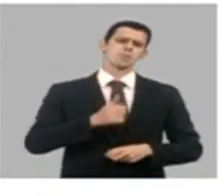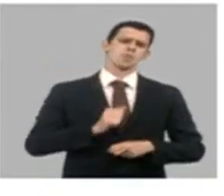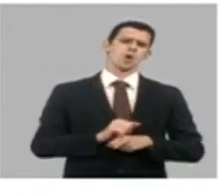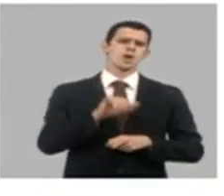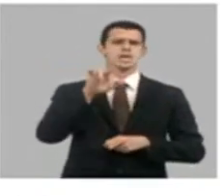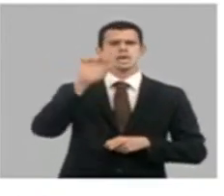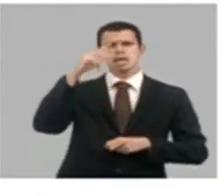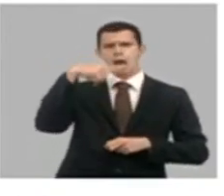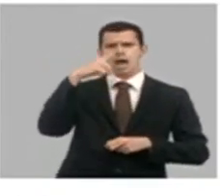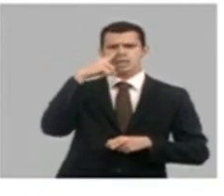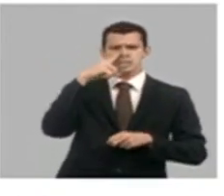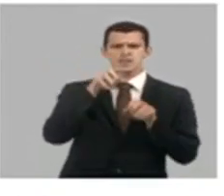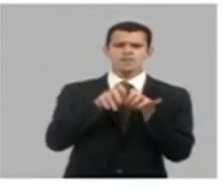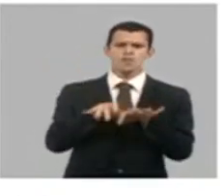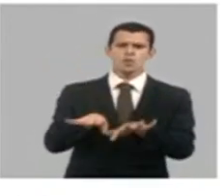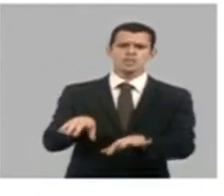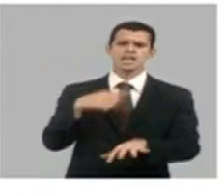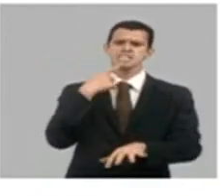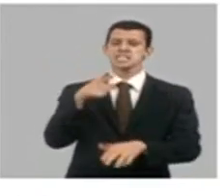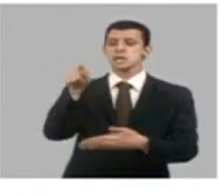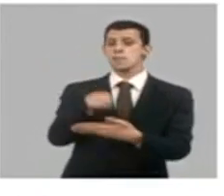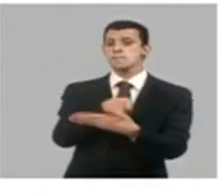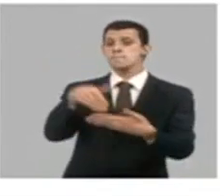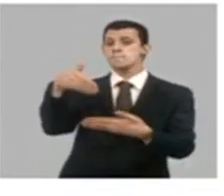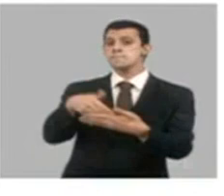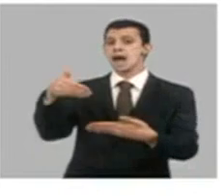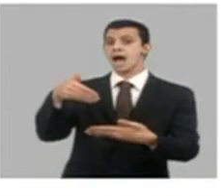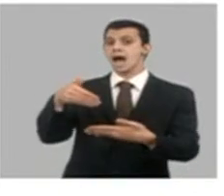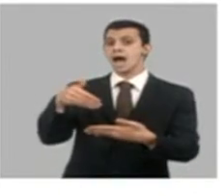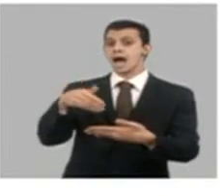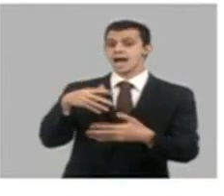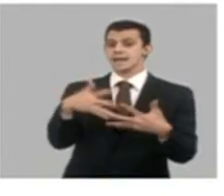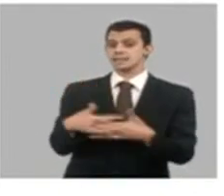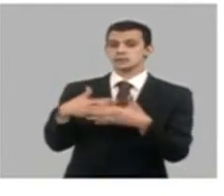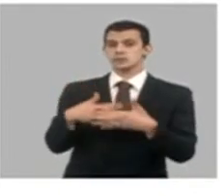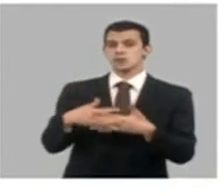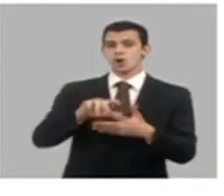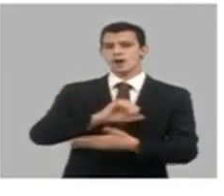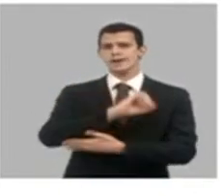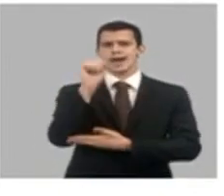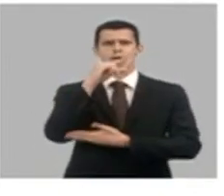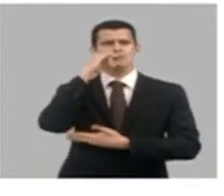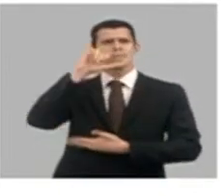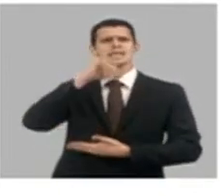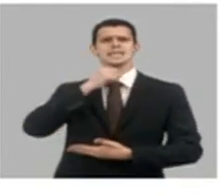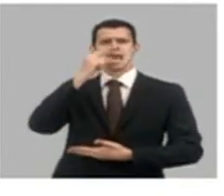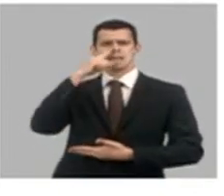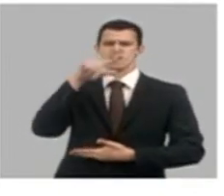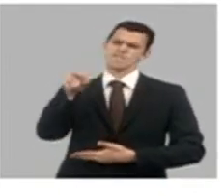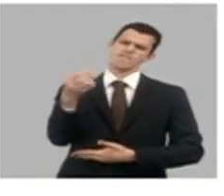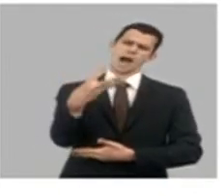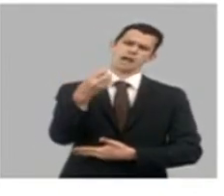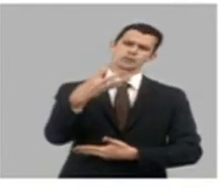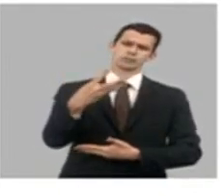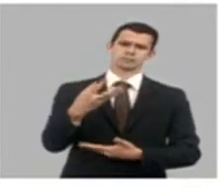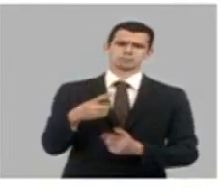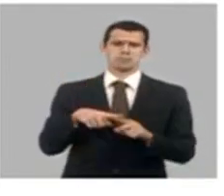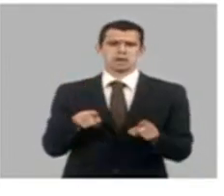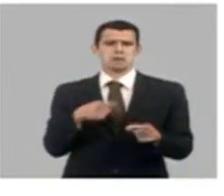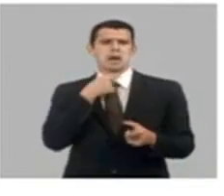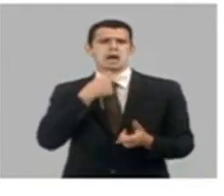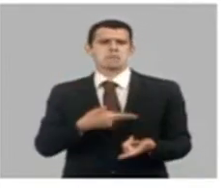en donde nuevamente medios de comunicación redes sociales medios digitales iraníes